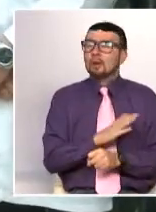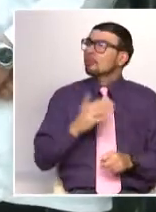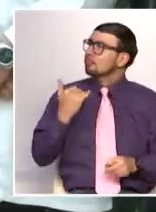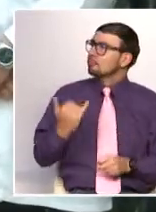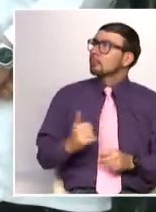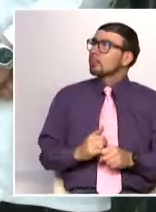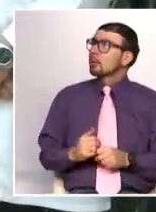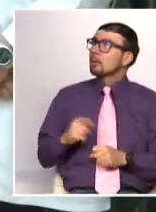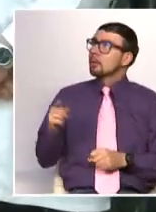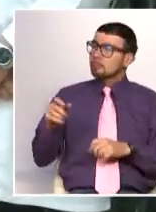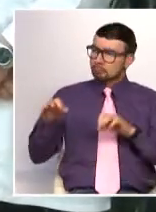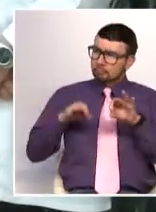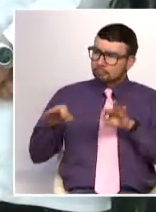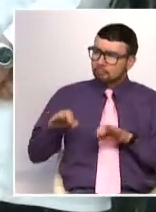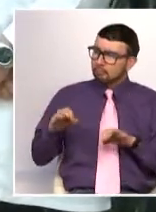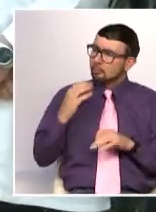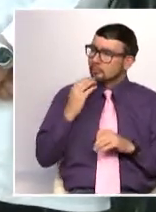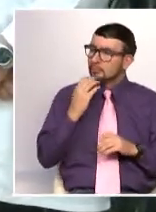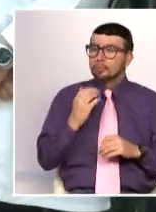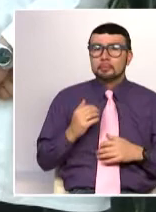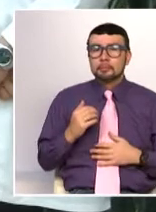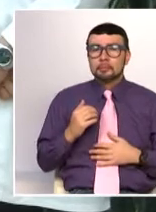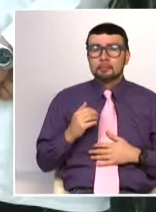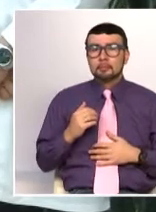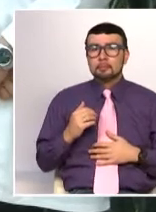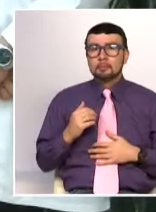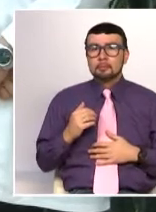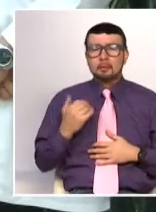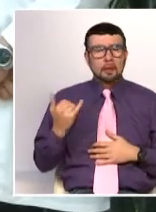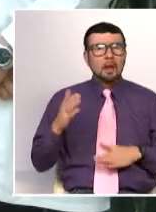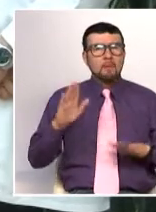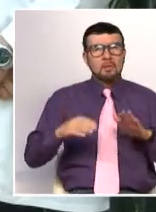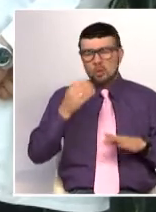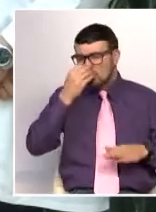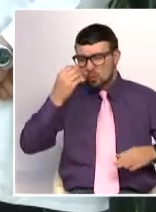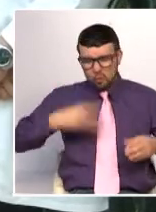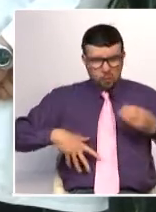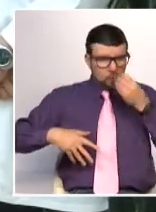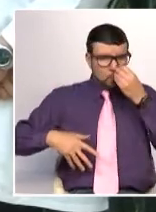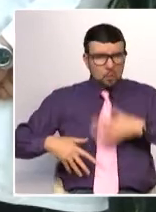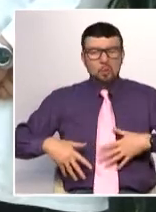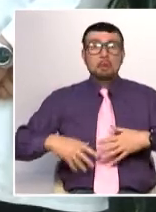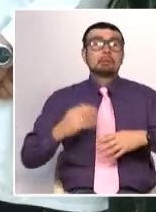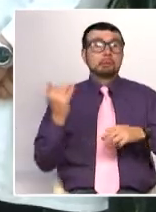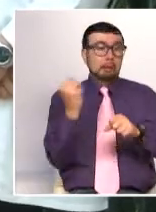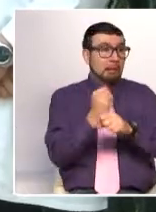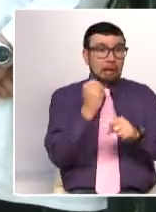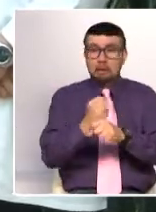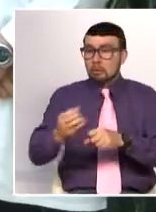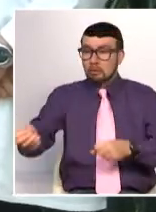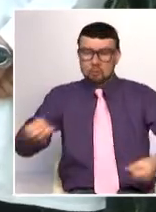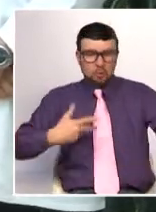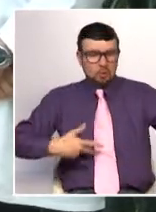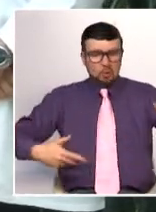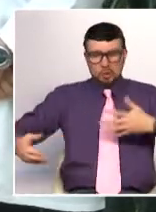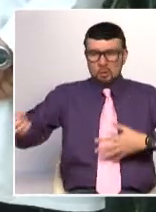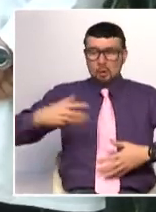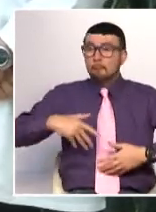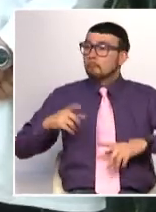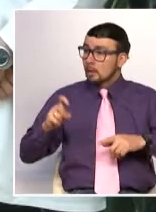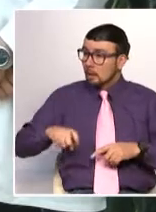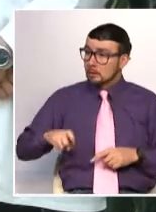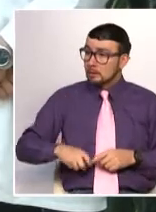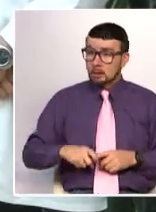de los factores de intoxicación desde la parte laboral y se habla también de las pausas activas